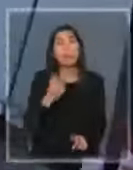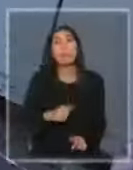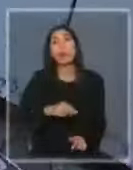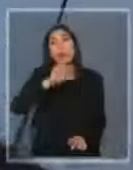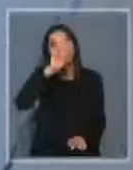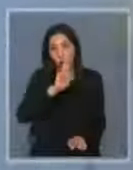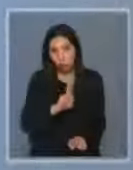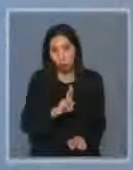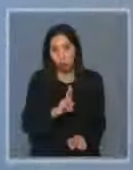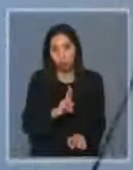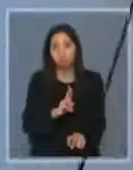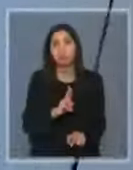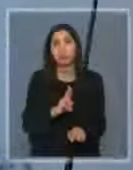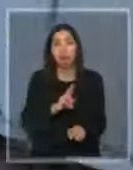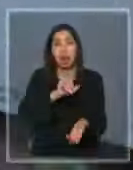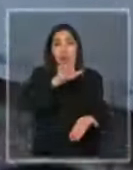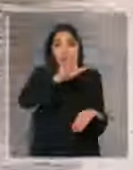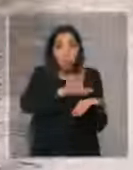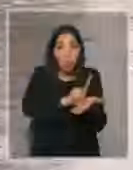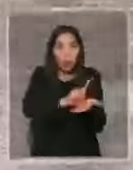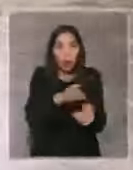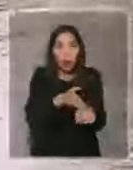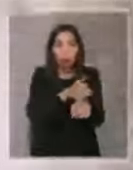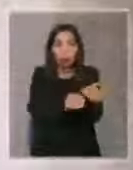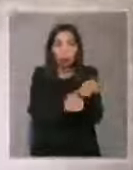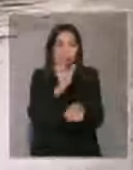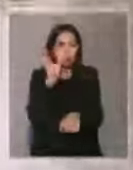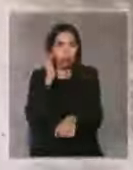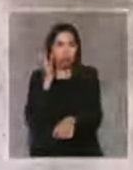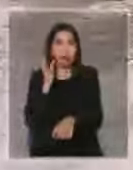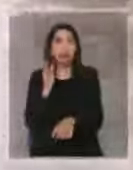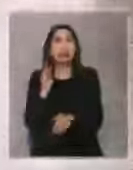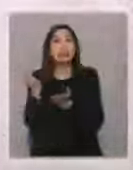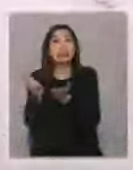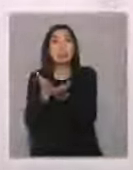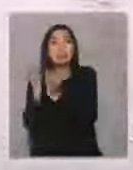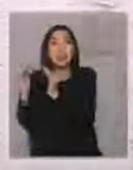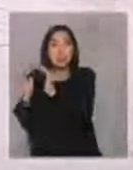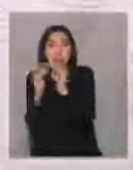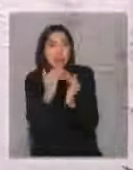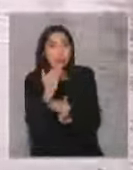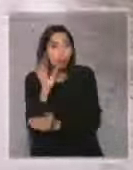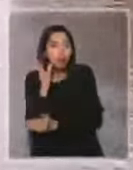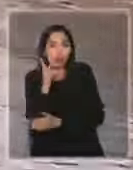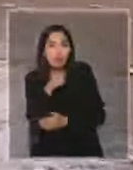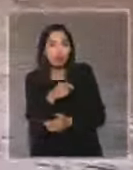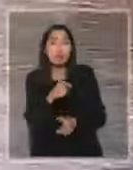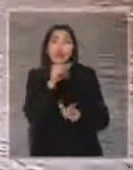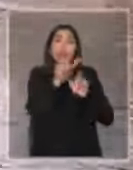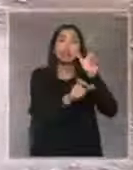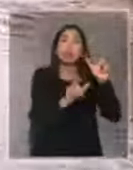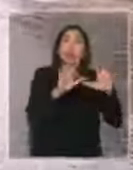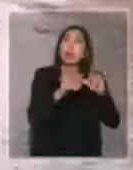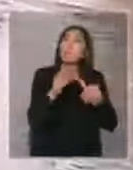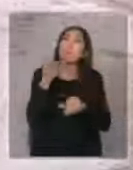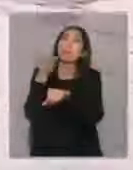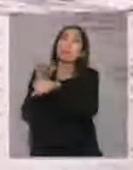un punto que nadie había advertido, ni el propio Serviu. Como sea, los afectados exigen una respuesta.